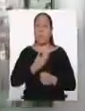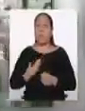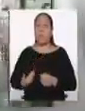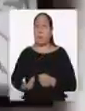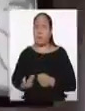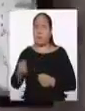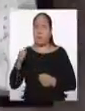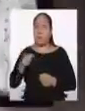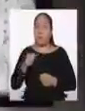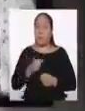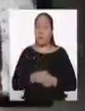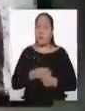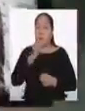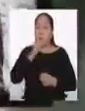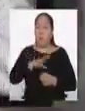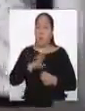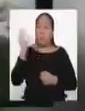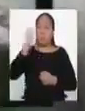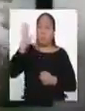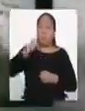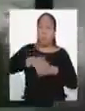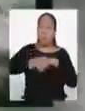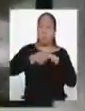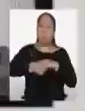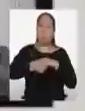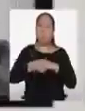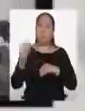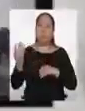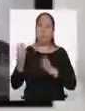varios generales a despedirnos.